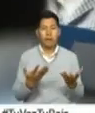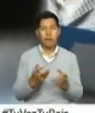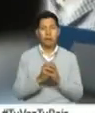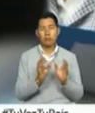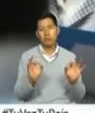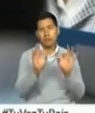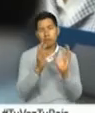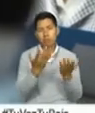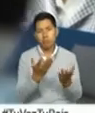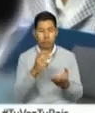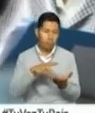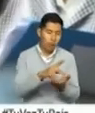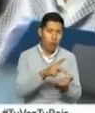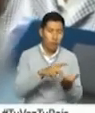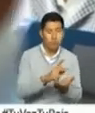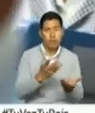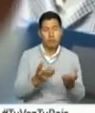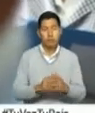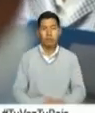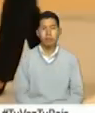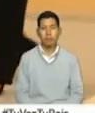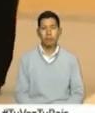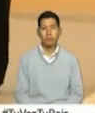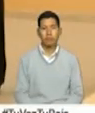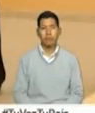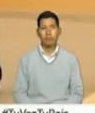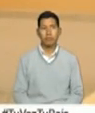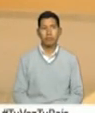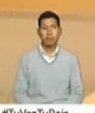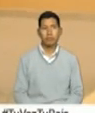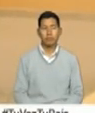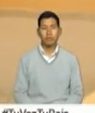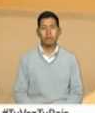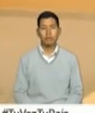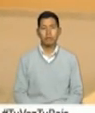siguiente fase de pagos luisa andrade noticiero ciudadano